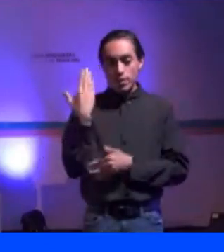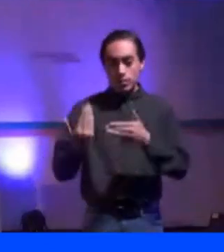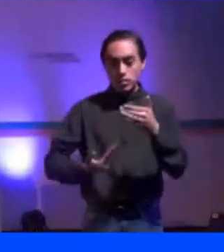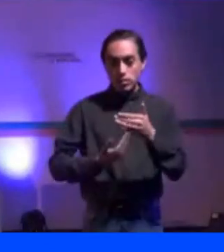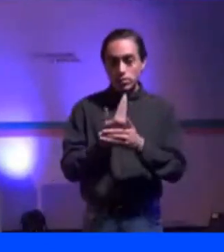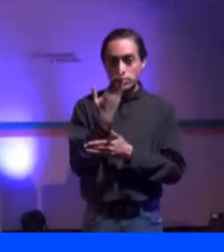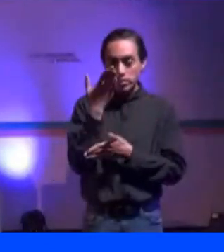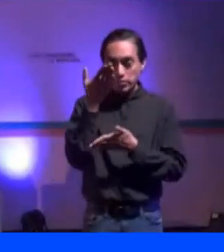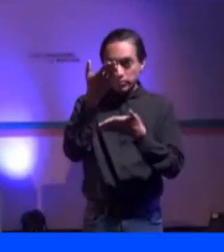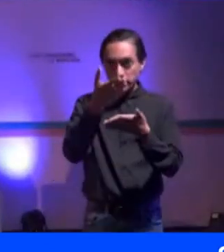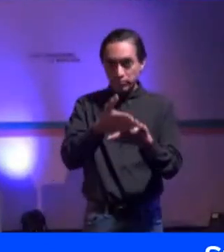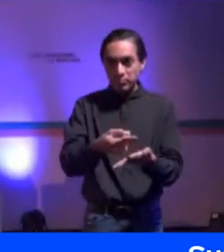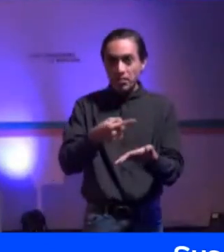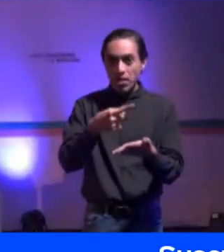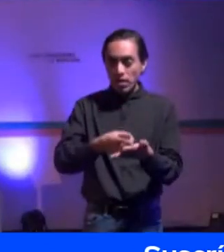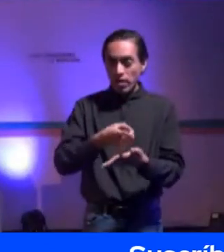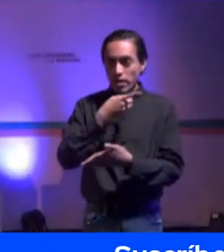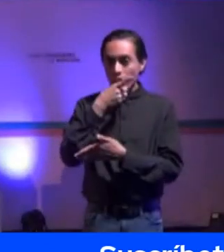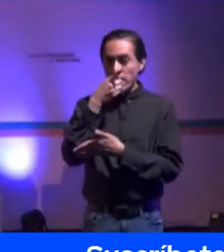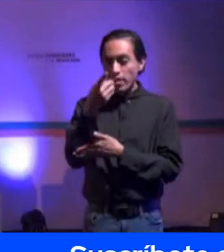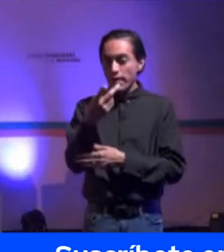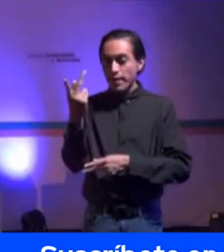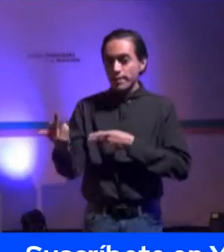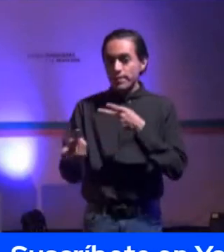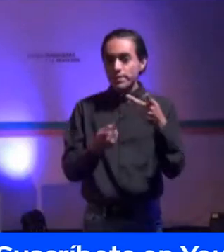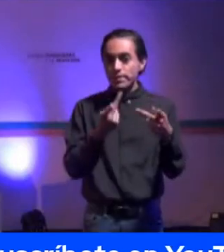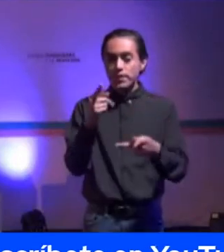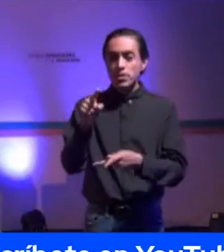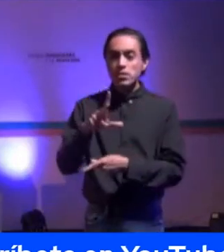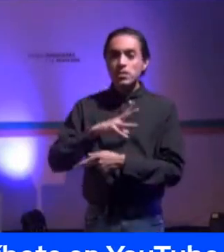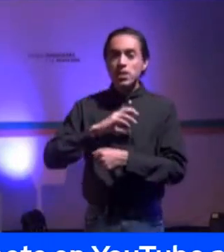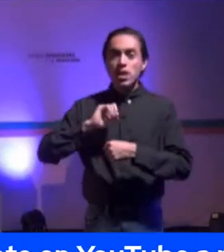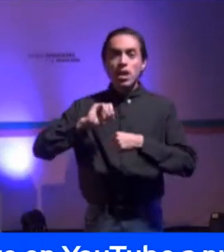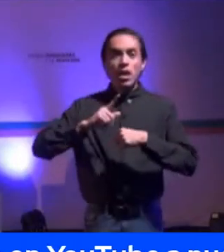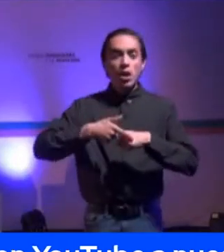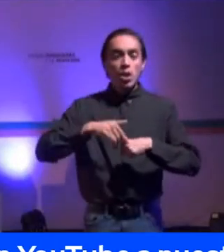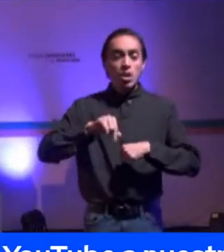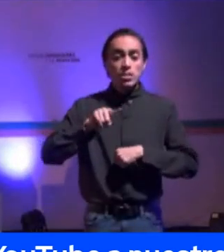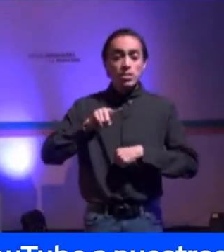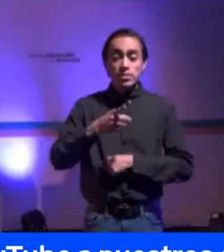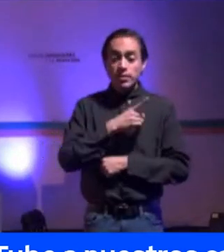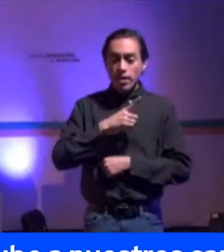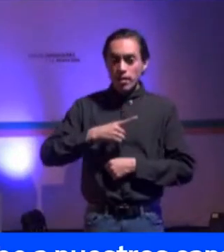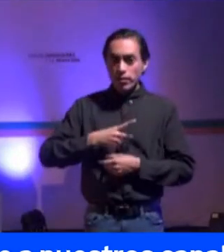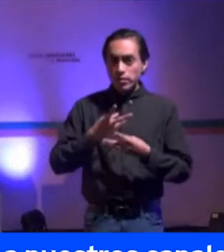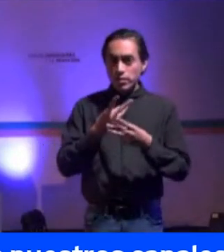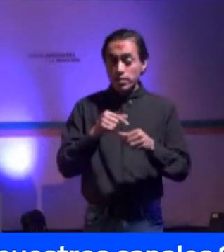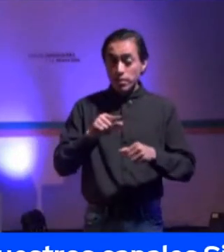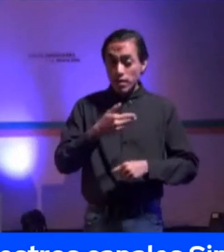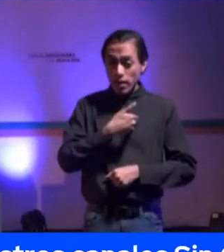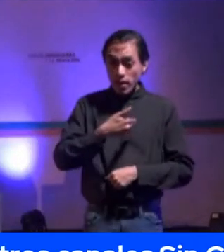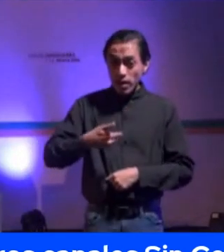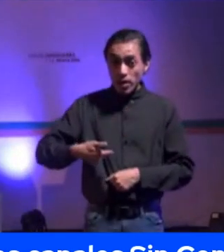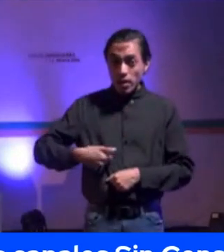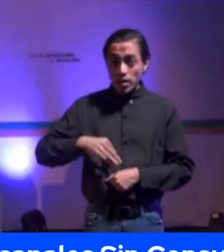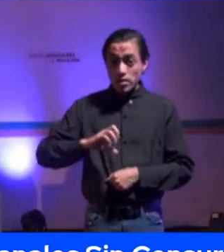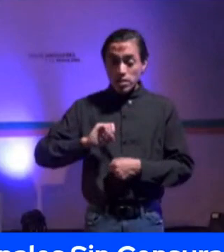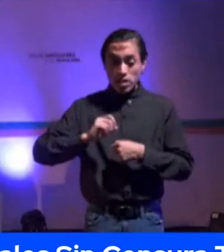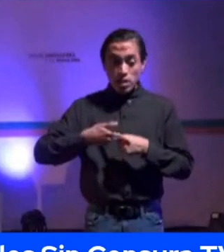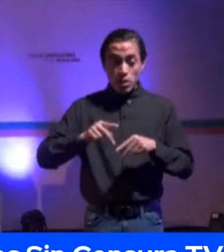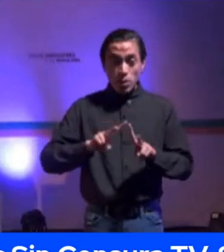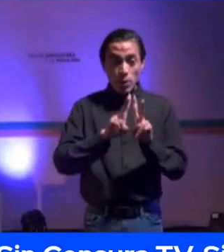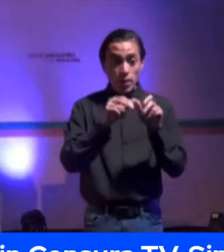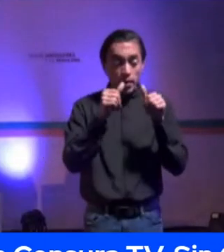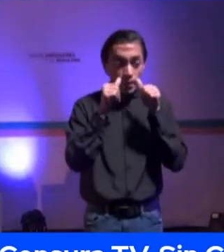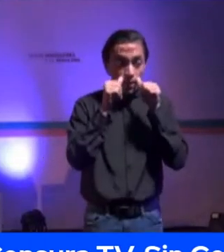con eso. Le vamos y le preguntamos al señor de enfrente algo que él no debería de resolver. El presidente no tendría por qué estar viendo temas